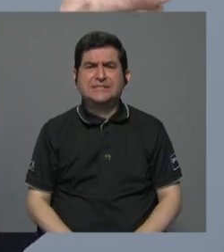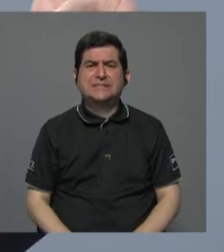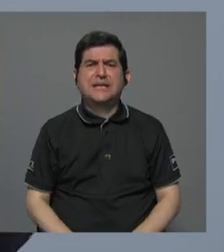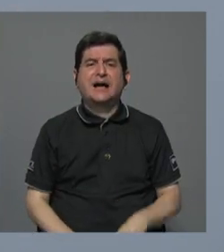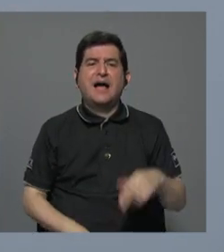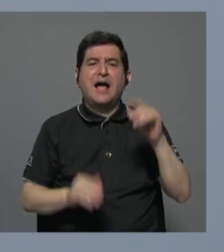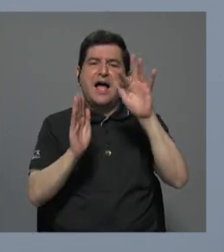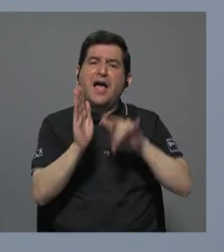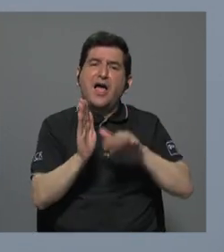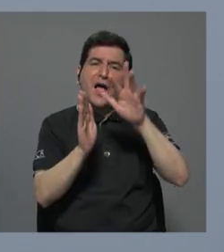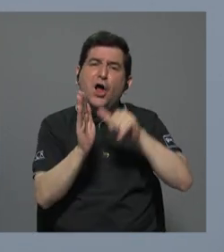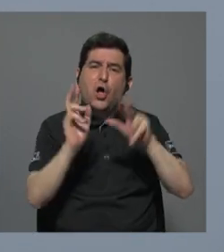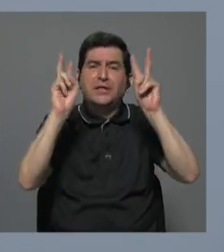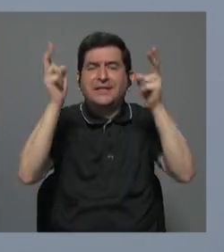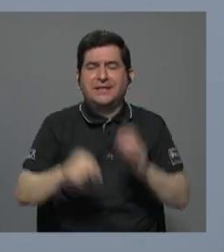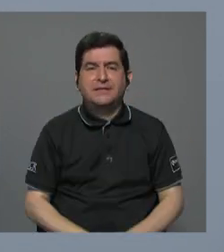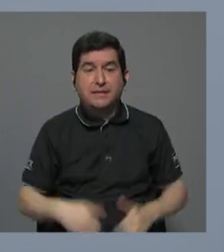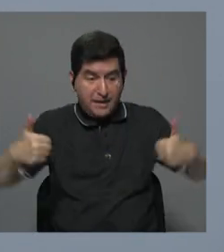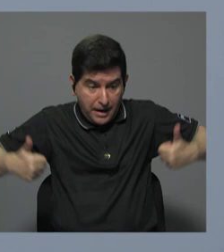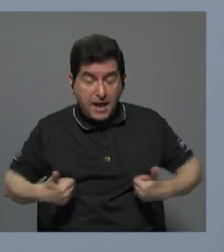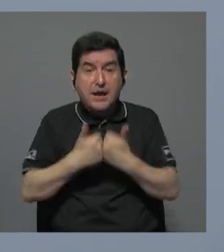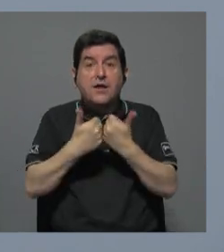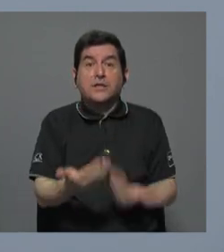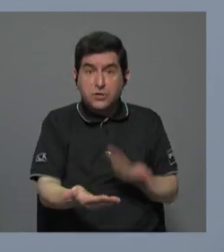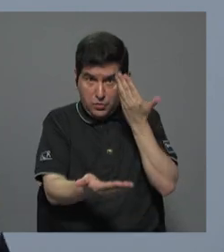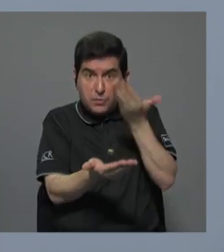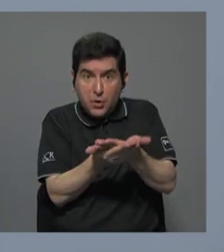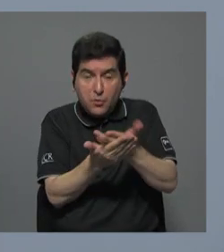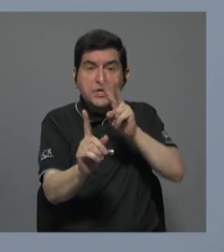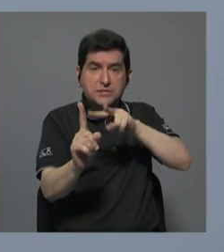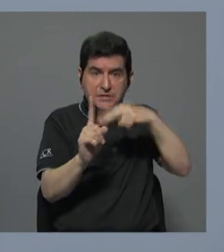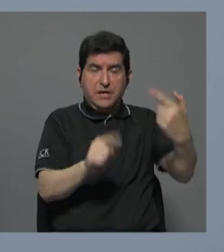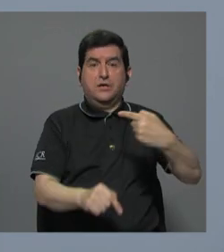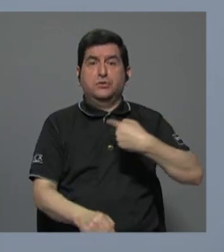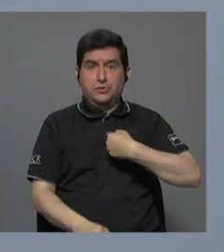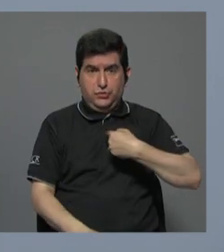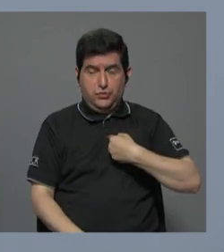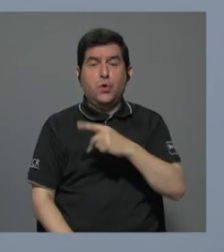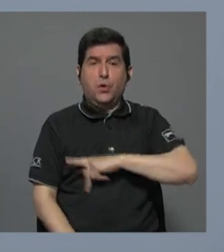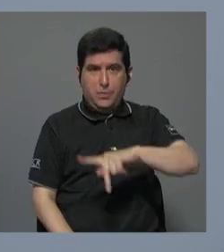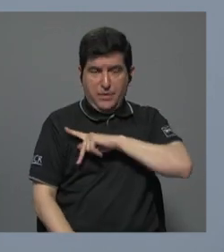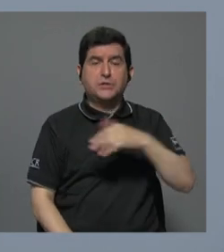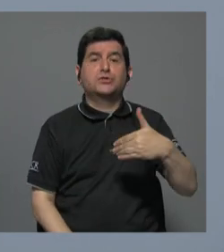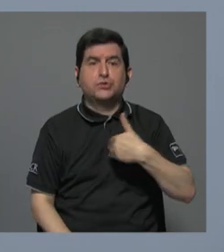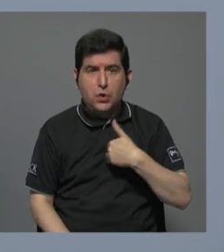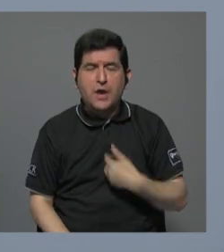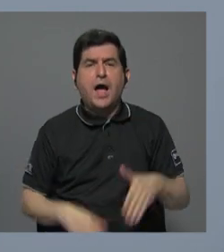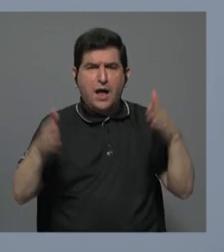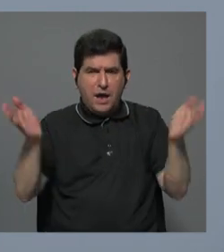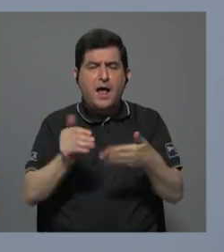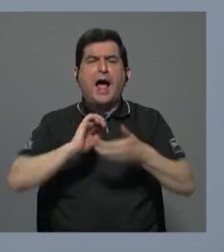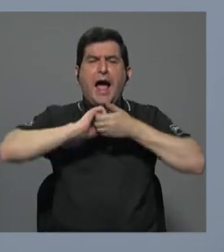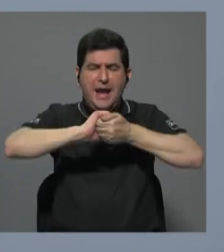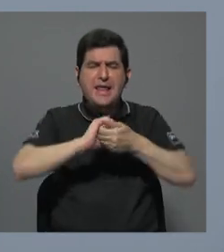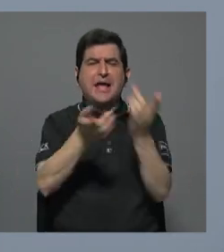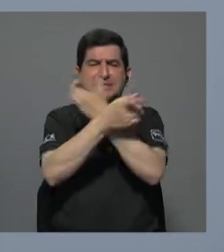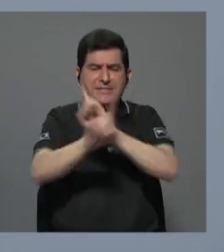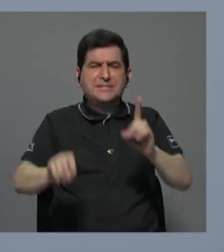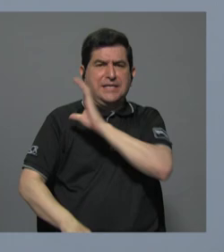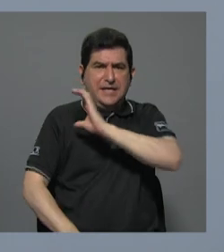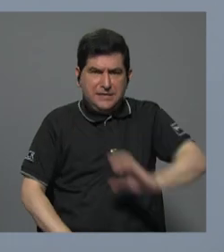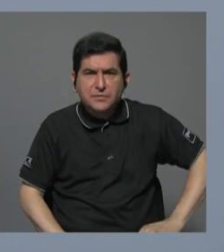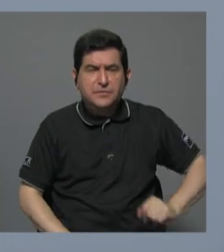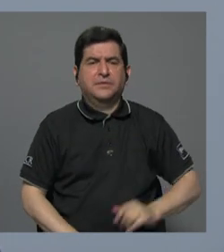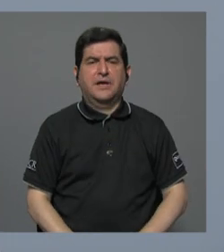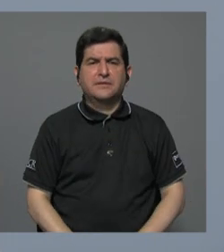de contabilidad cuando el desafío y la propuesta y es la visión que yo a título personal tengo y que promovemos en alianza democratacristiana es